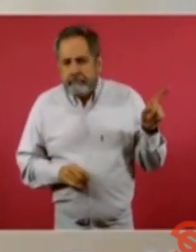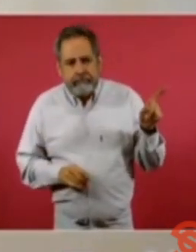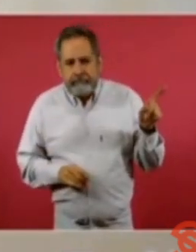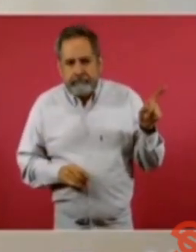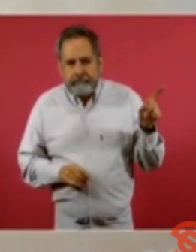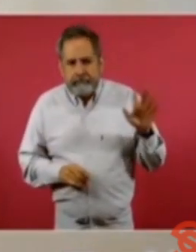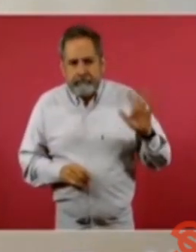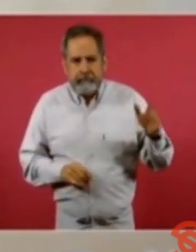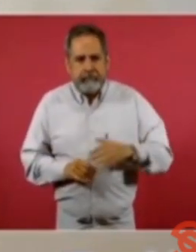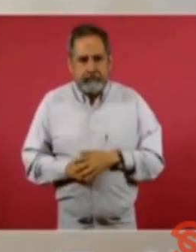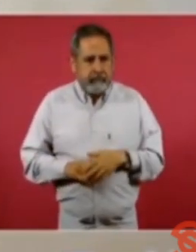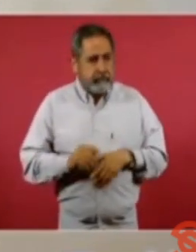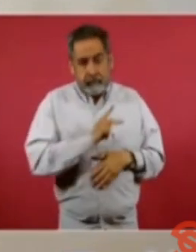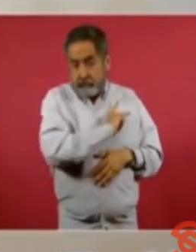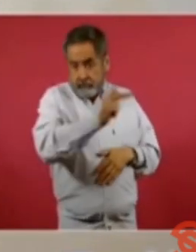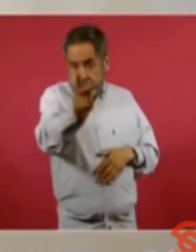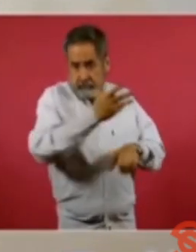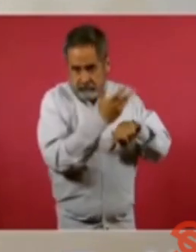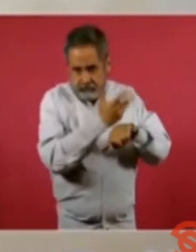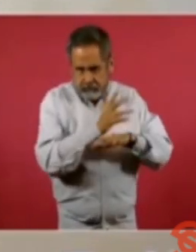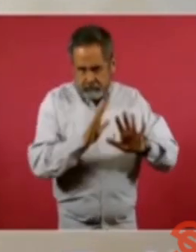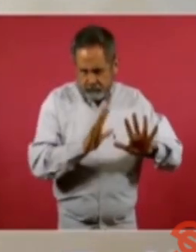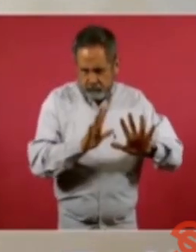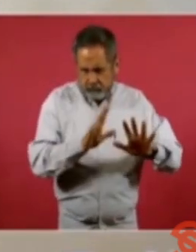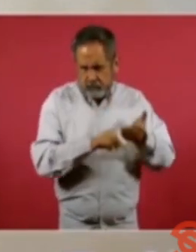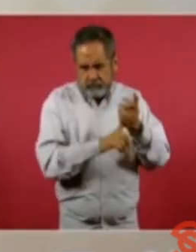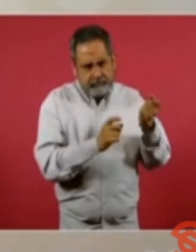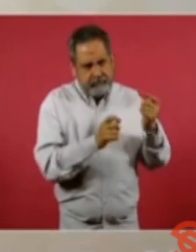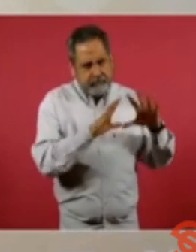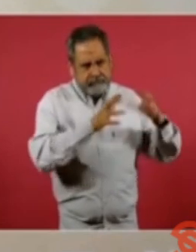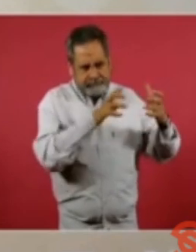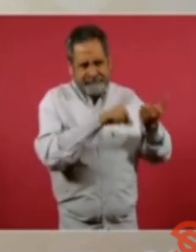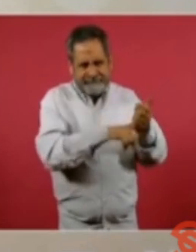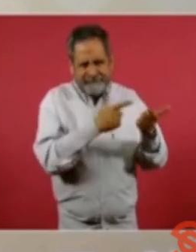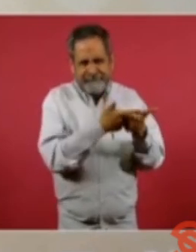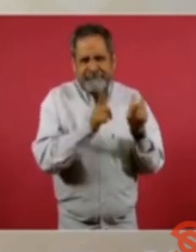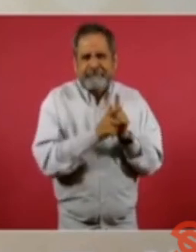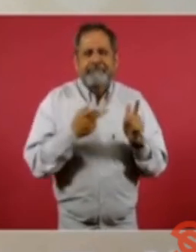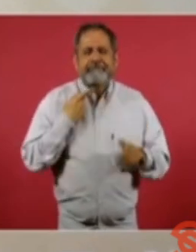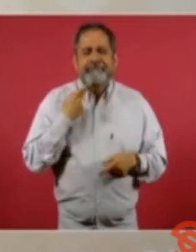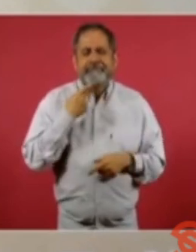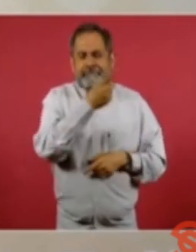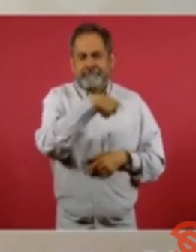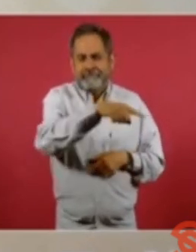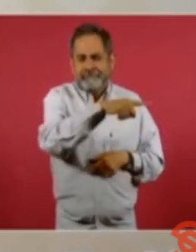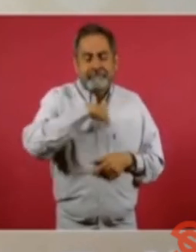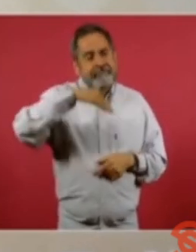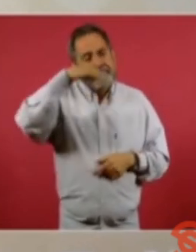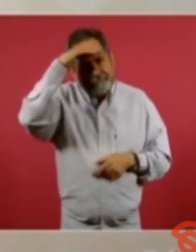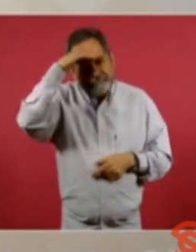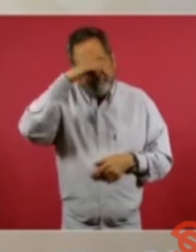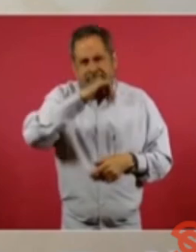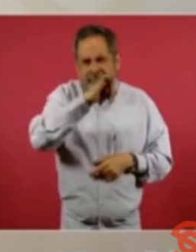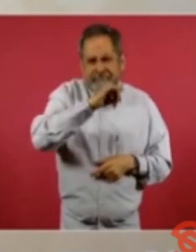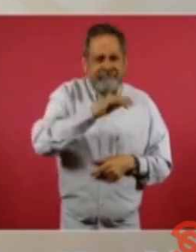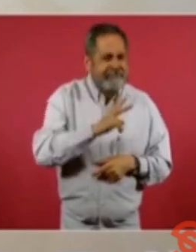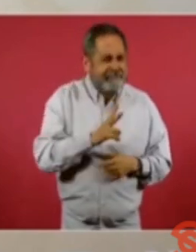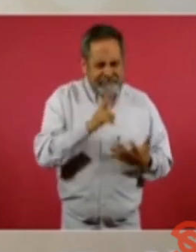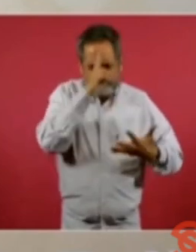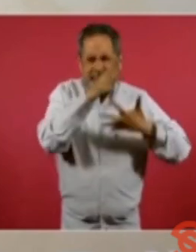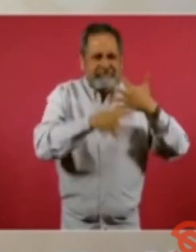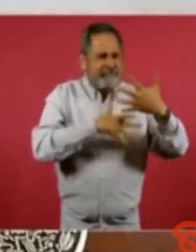no estoy hablando de todo el pueblo, estoy hablando de estos políticos, piensan que van a enfrentar la violencia con la